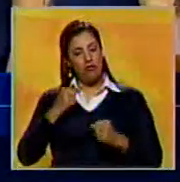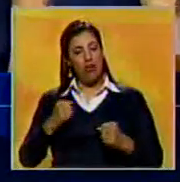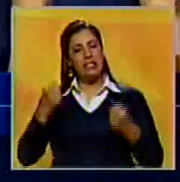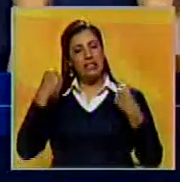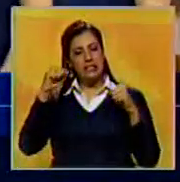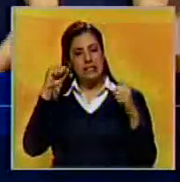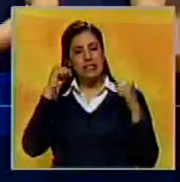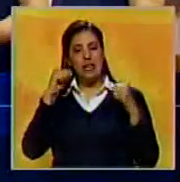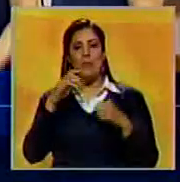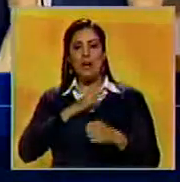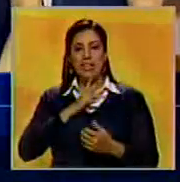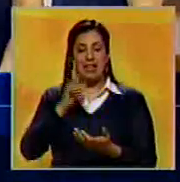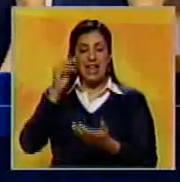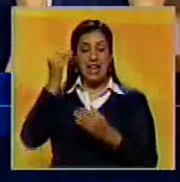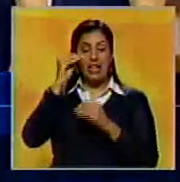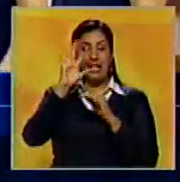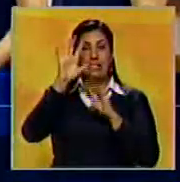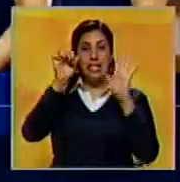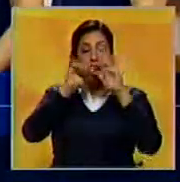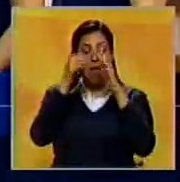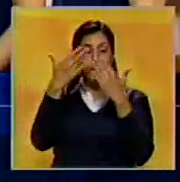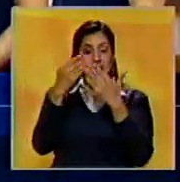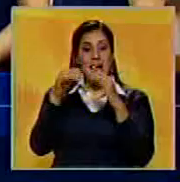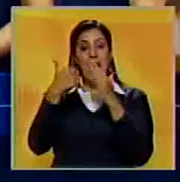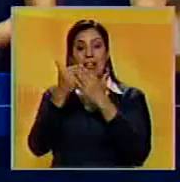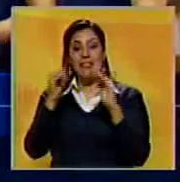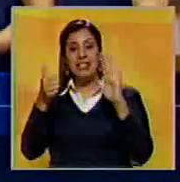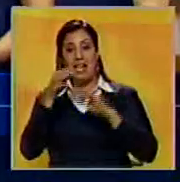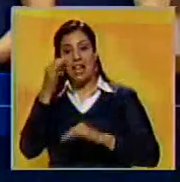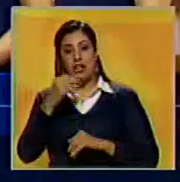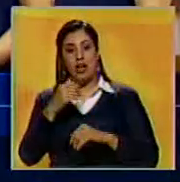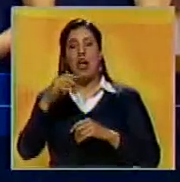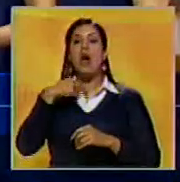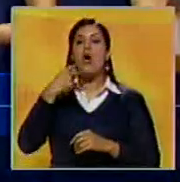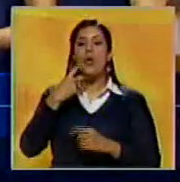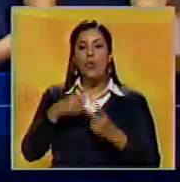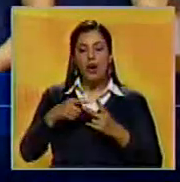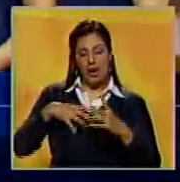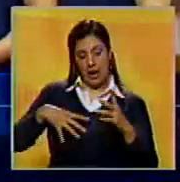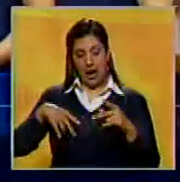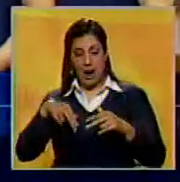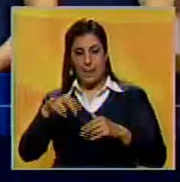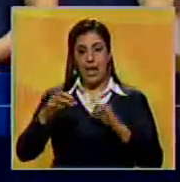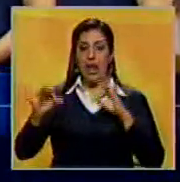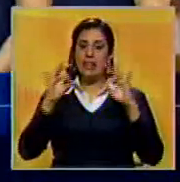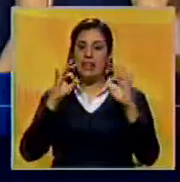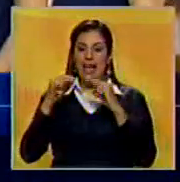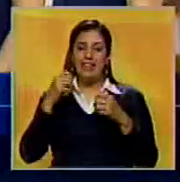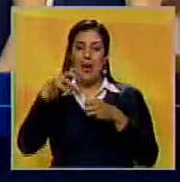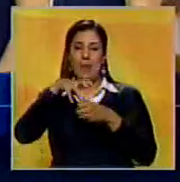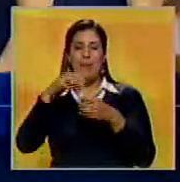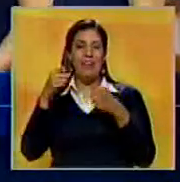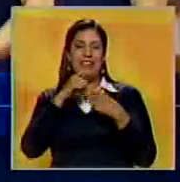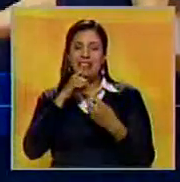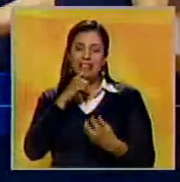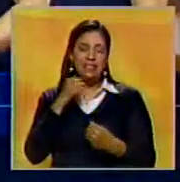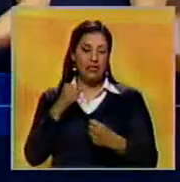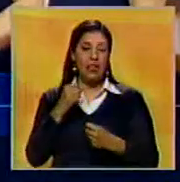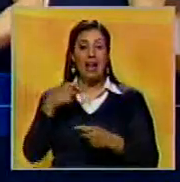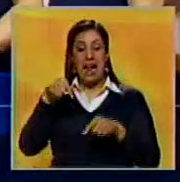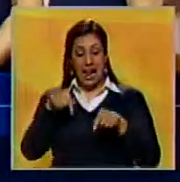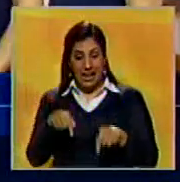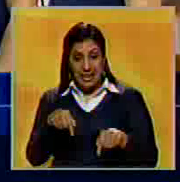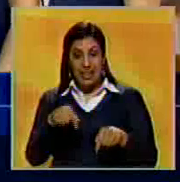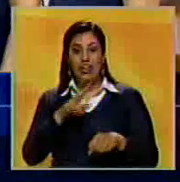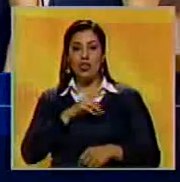fuerte, porque hay que estar en la quinta desde las 6 de la mañana hasta las 6 de la tarde, las clases de oratoria, de pasarela, actuación, animación, es un poco complicado. Y